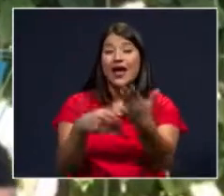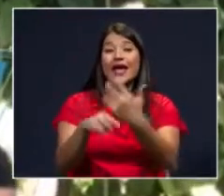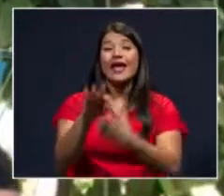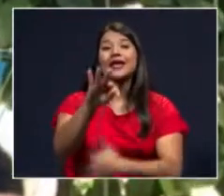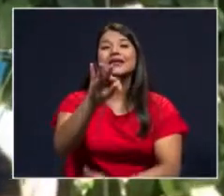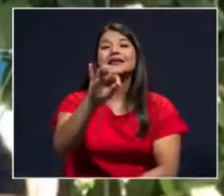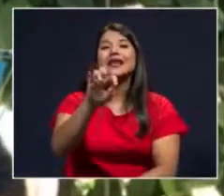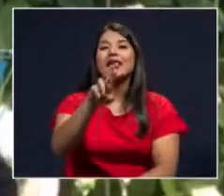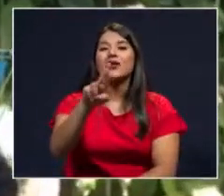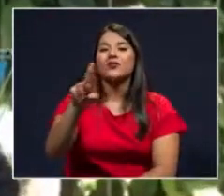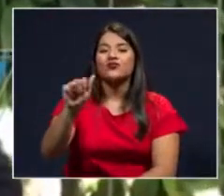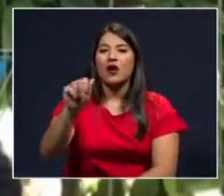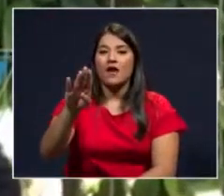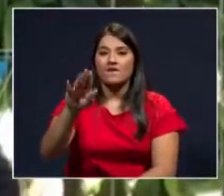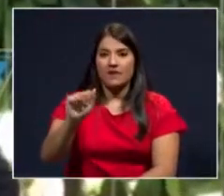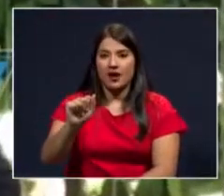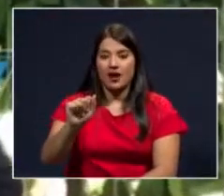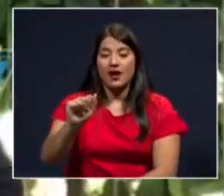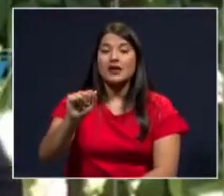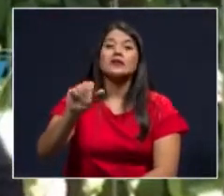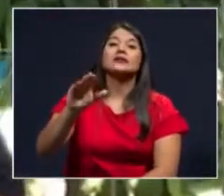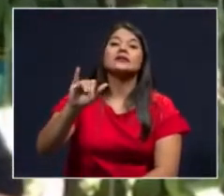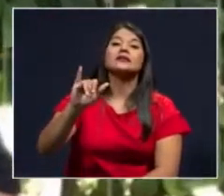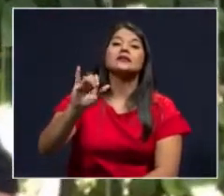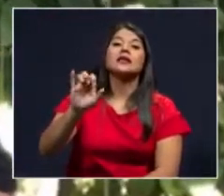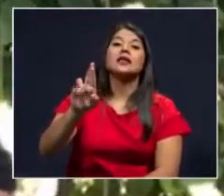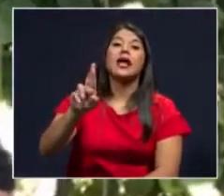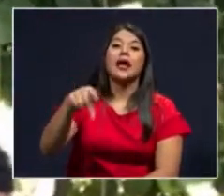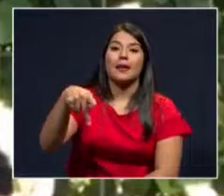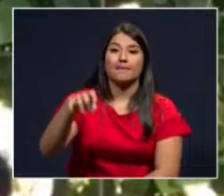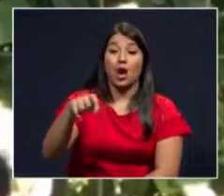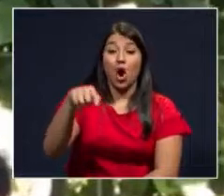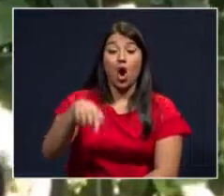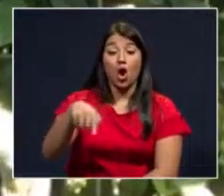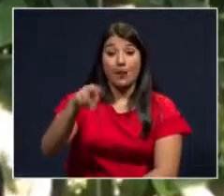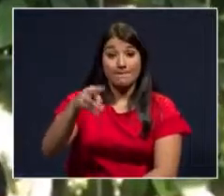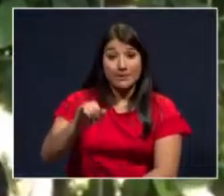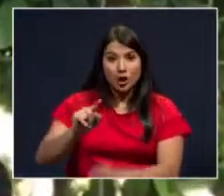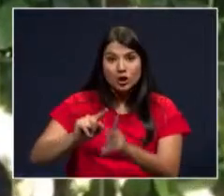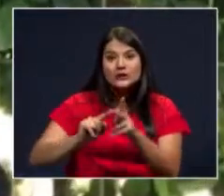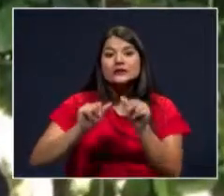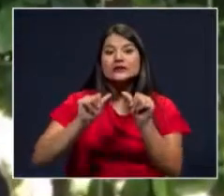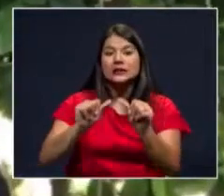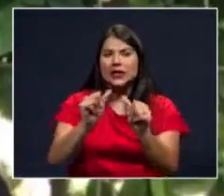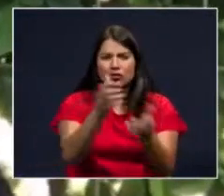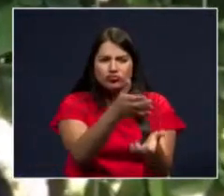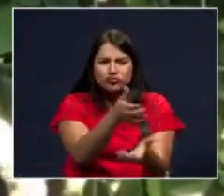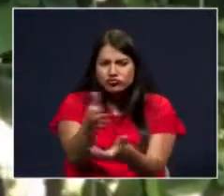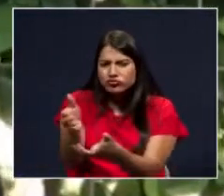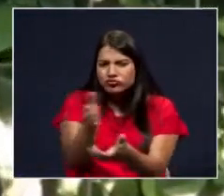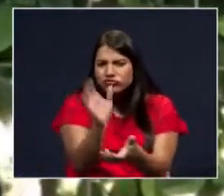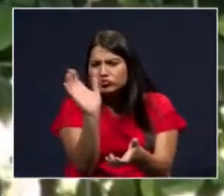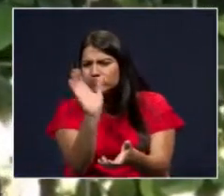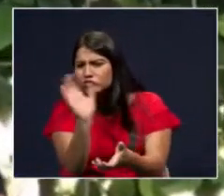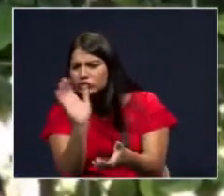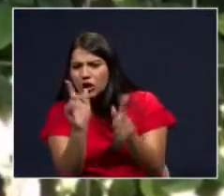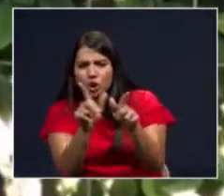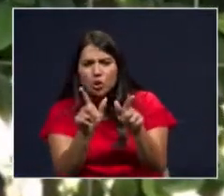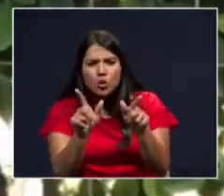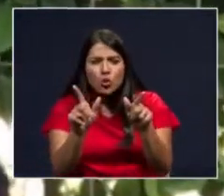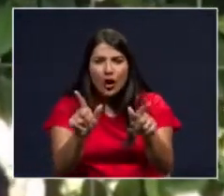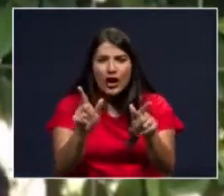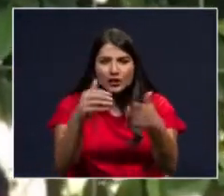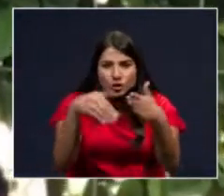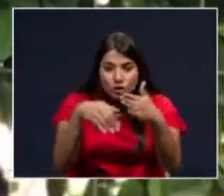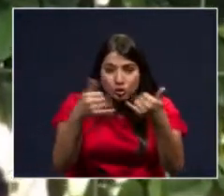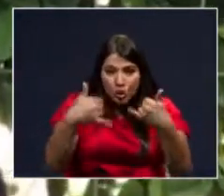Basierpe continuaron en la mañana del día de hoy miércoles con el lanzamiento focalizado de ciertos puntos que están dentro